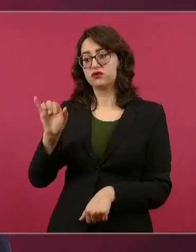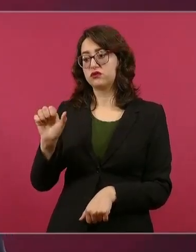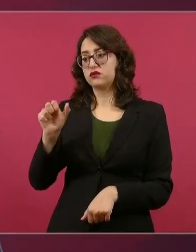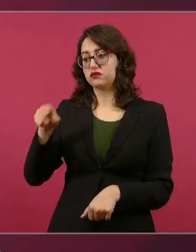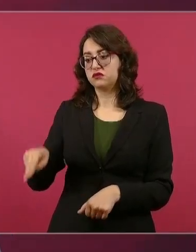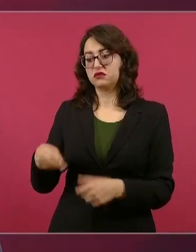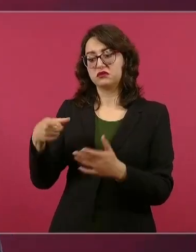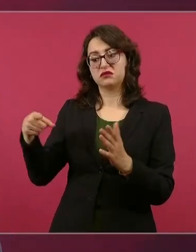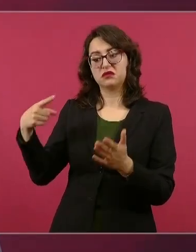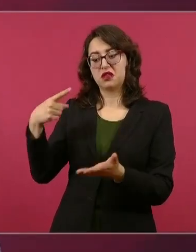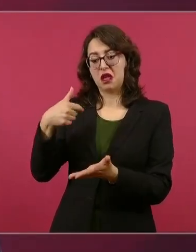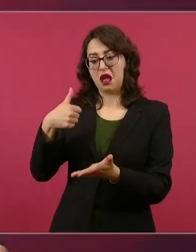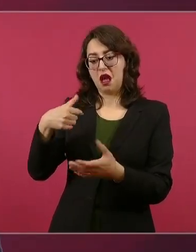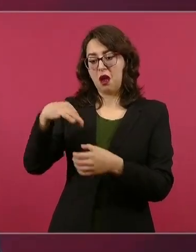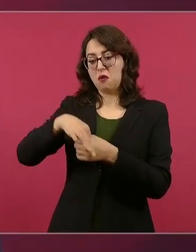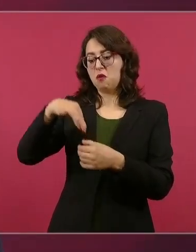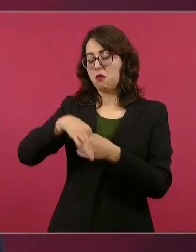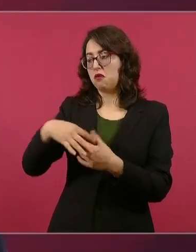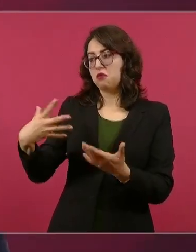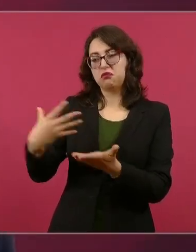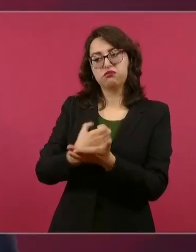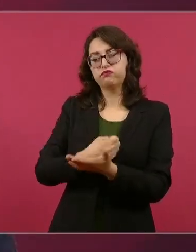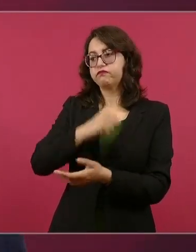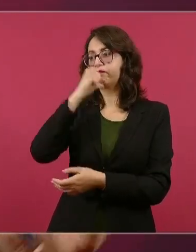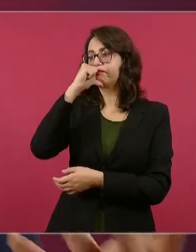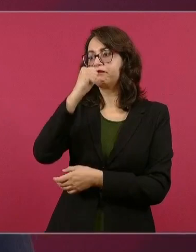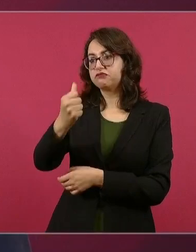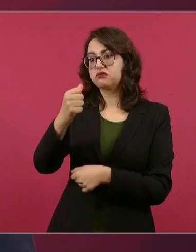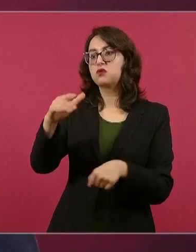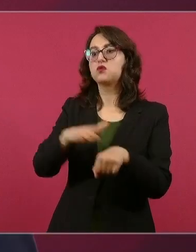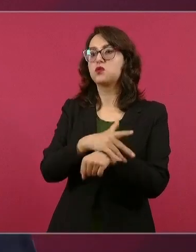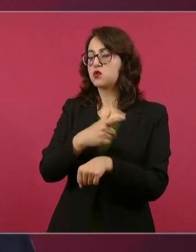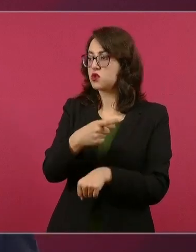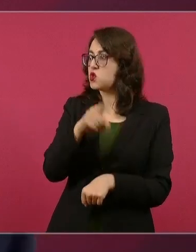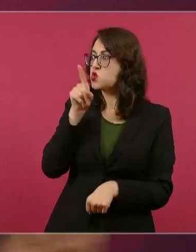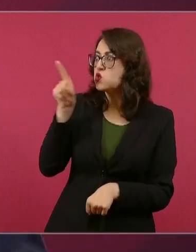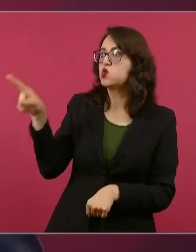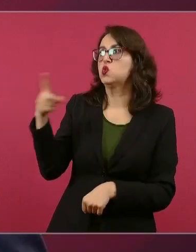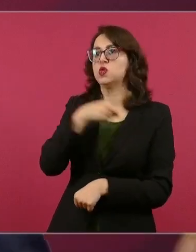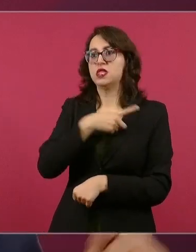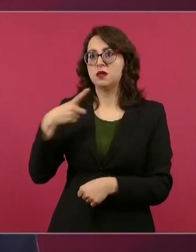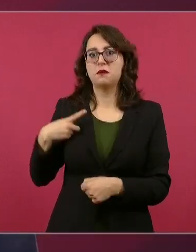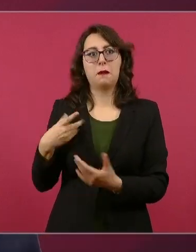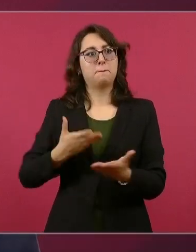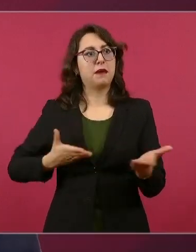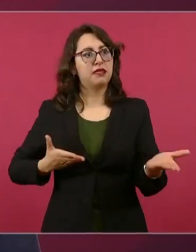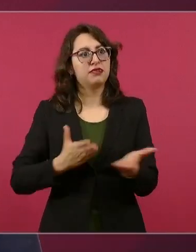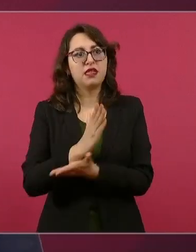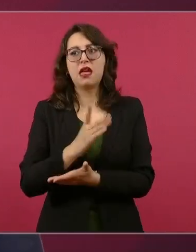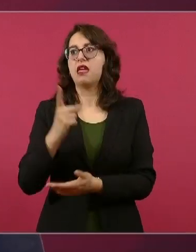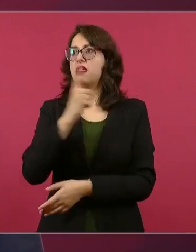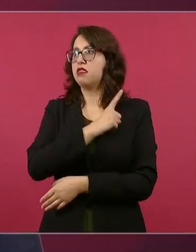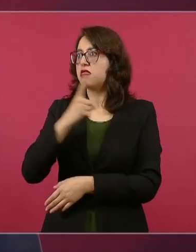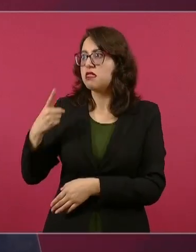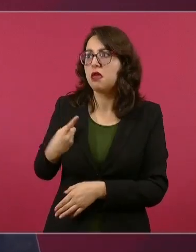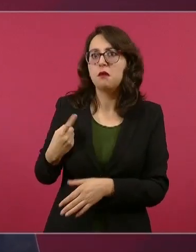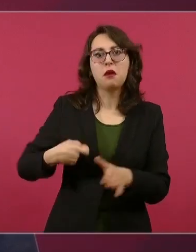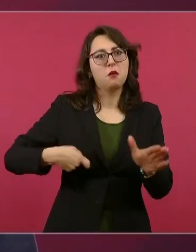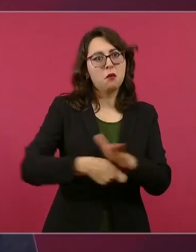porque no usaste el presupuesto público para comprar votos,